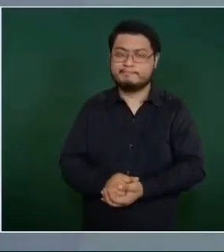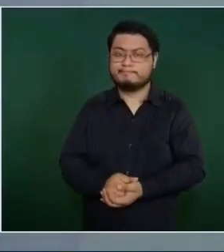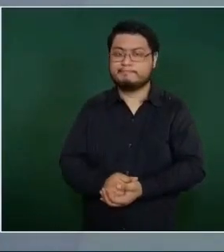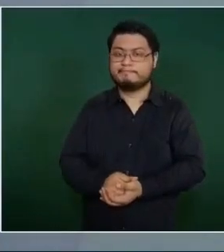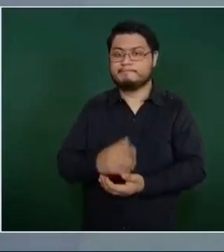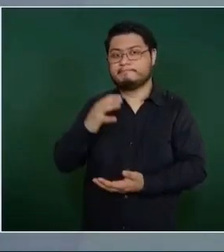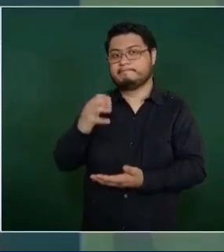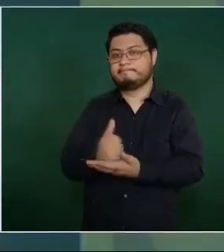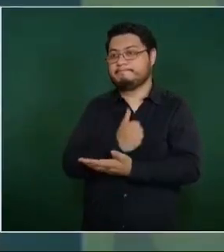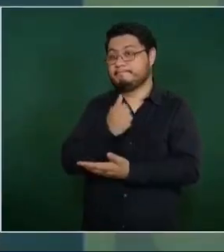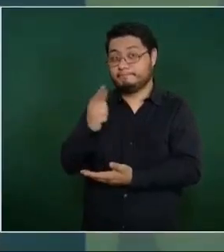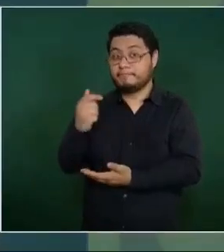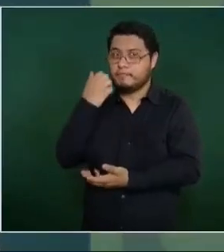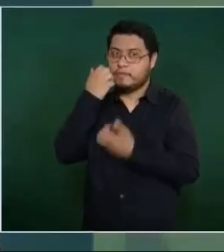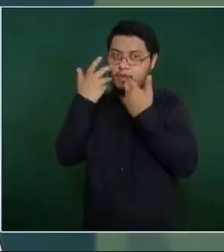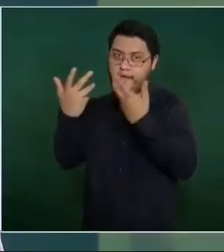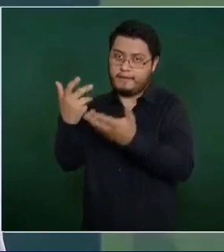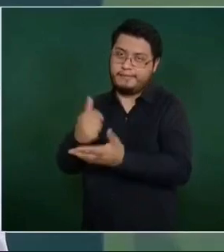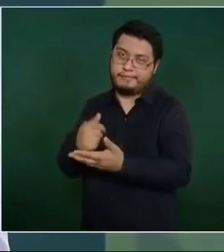los que querían la reforma,